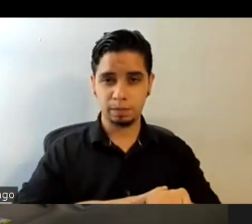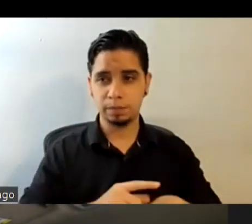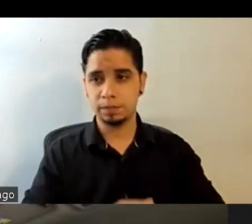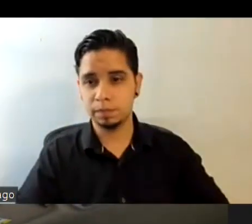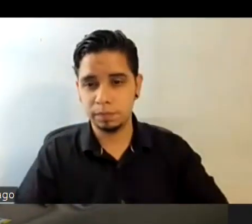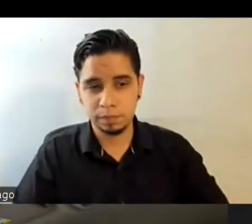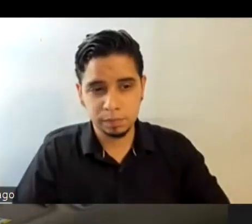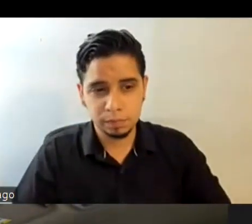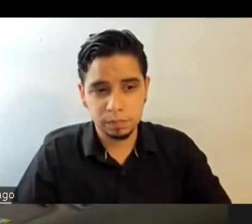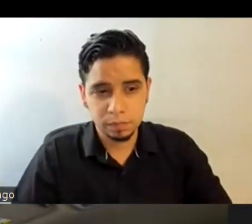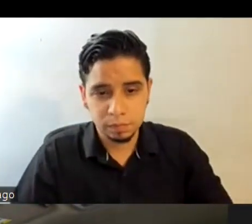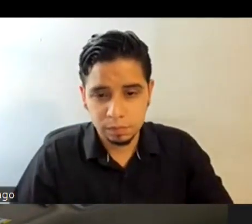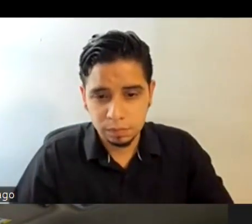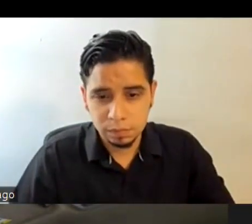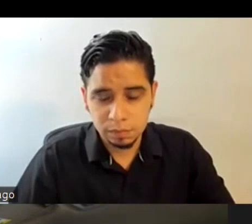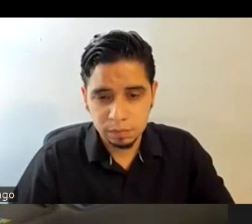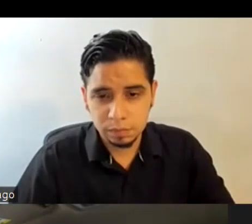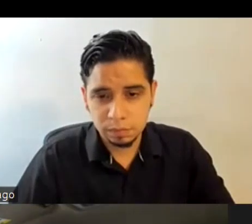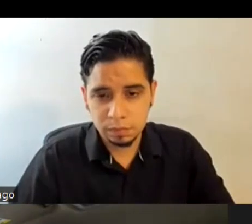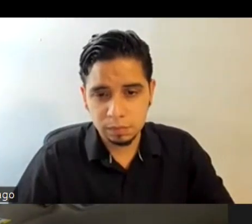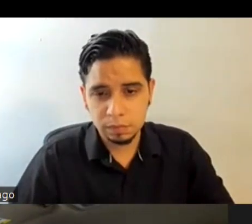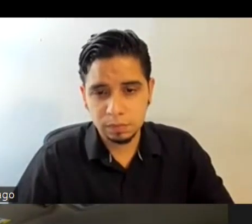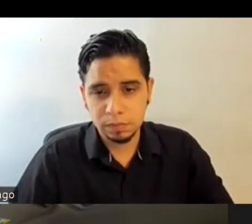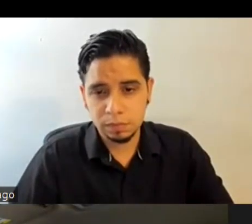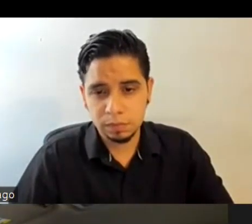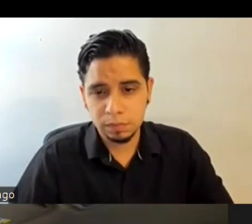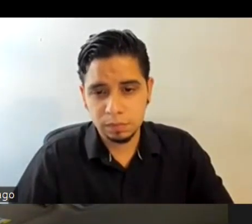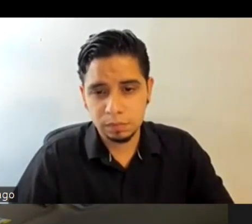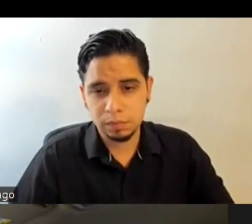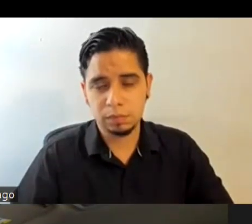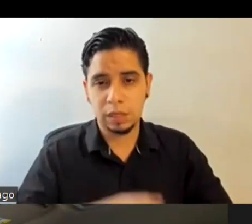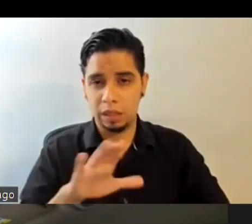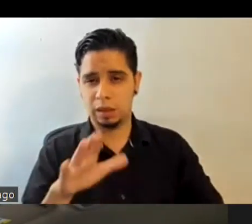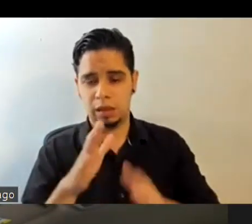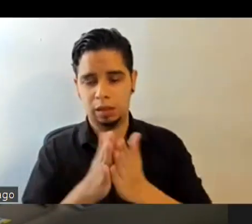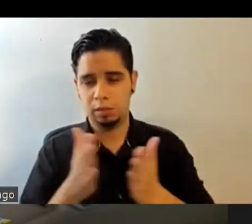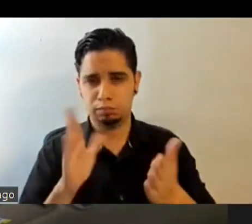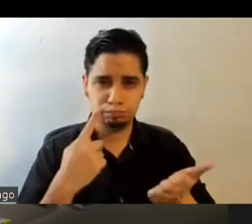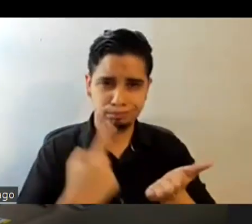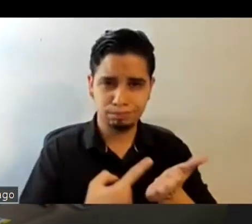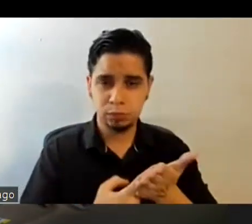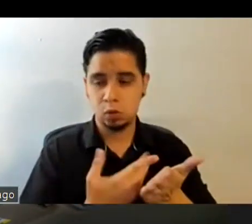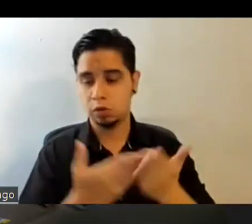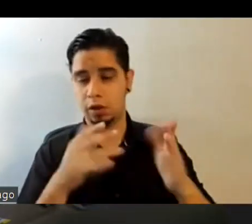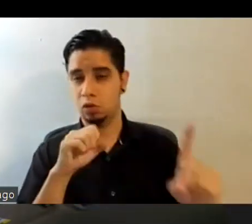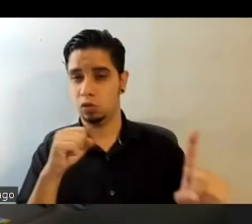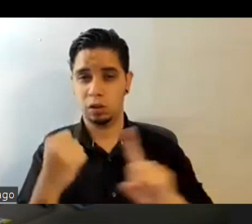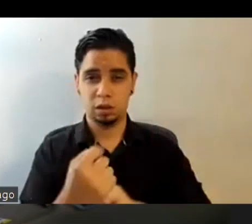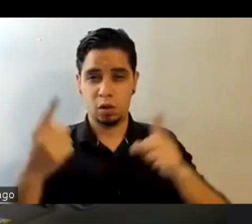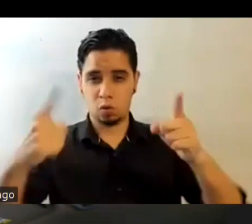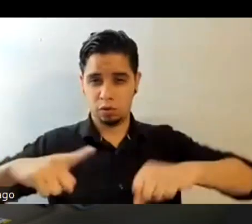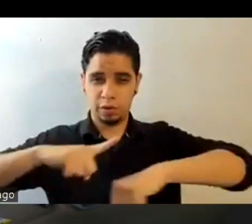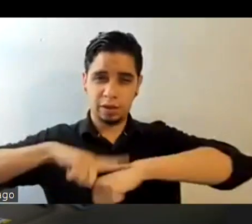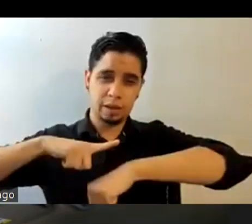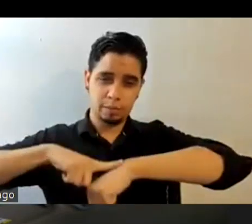Wow. En este libro, pues se ve mucho lo social, lo que estaba pasando durante ese tiempo.